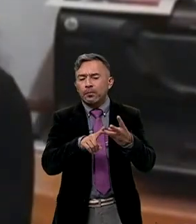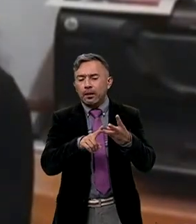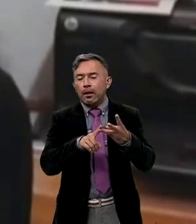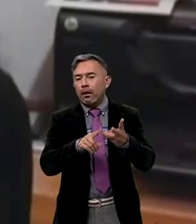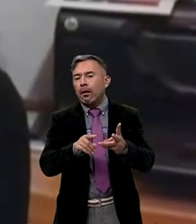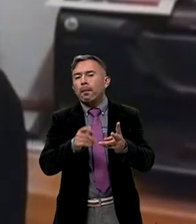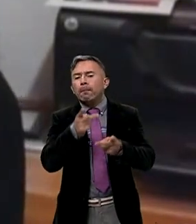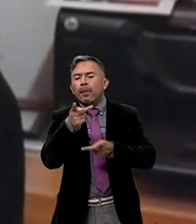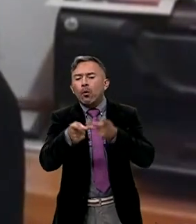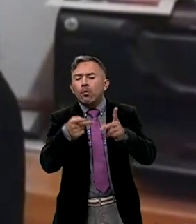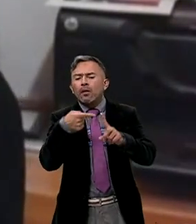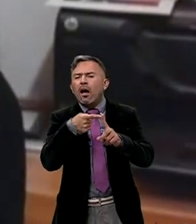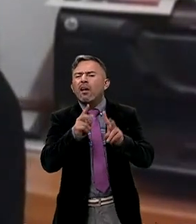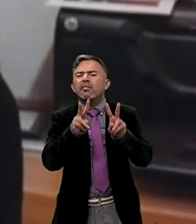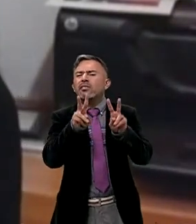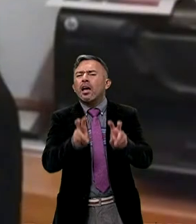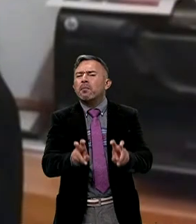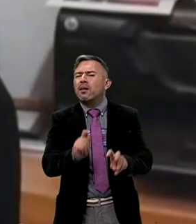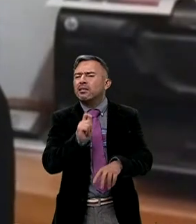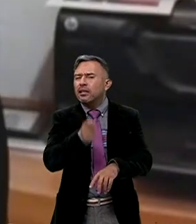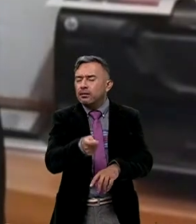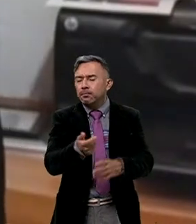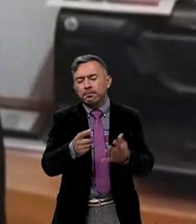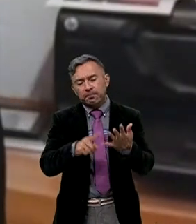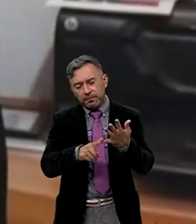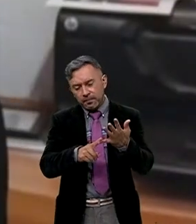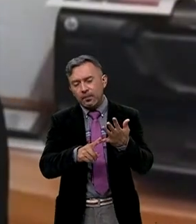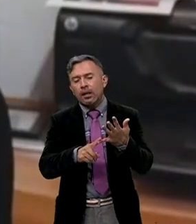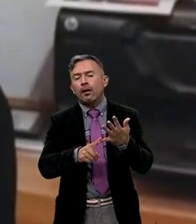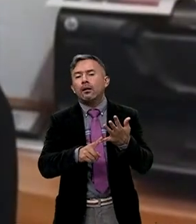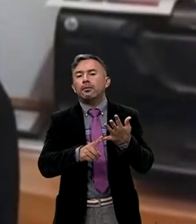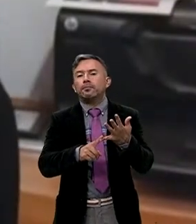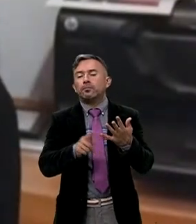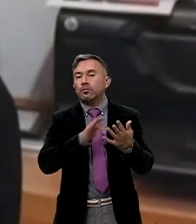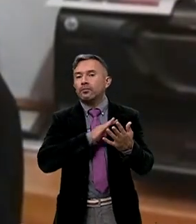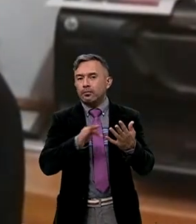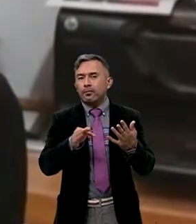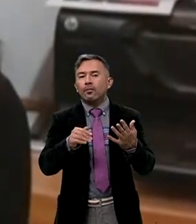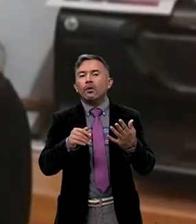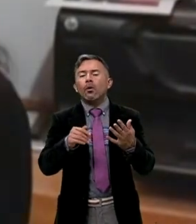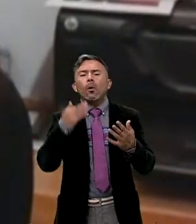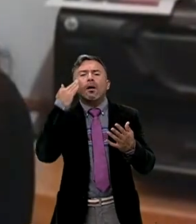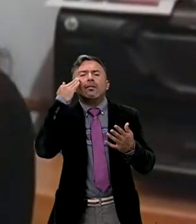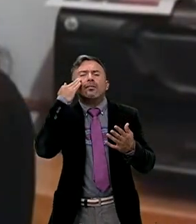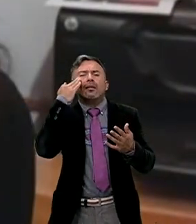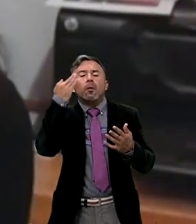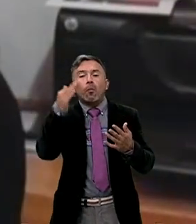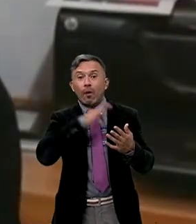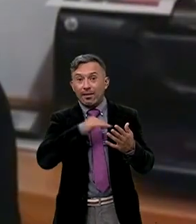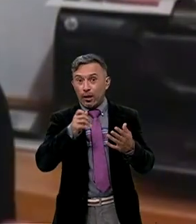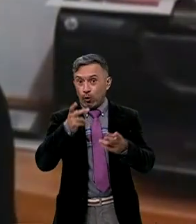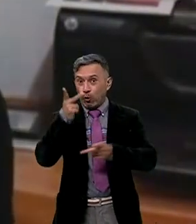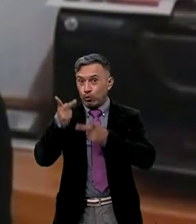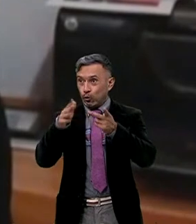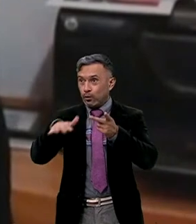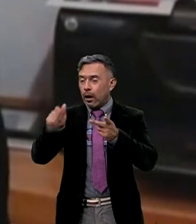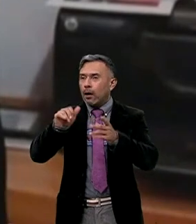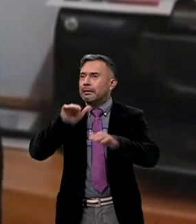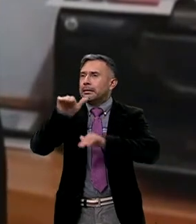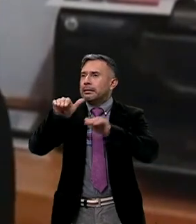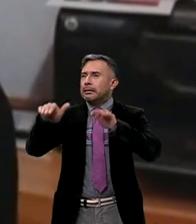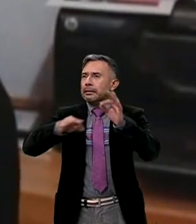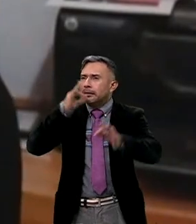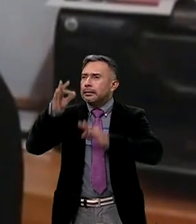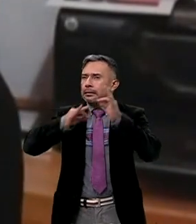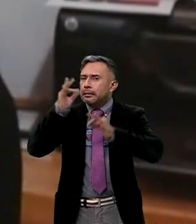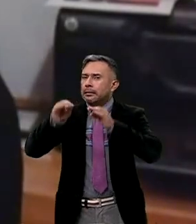obviamente este el periodo también para promocionar inclusive la consulta no que en este caso fue pues